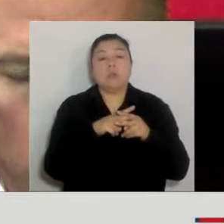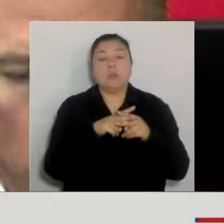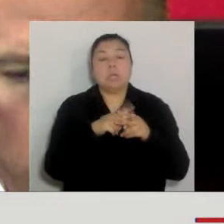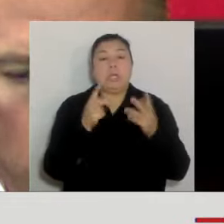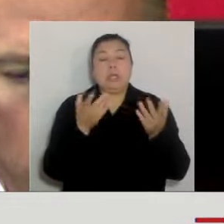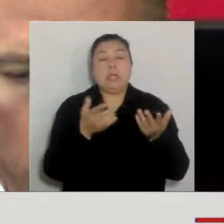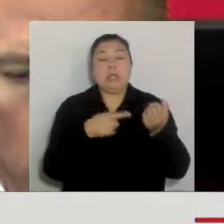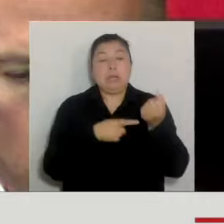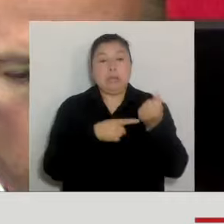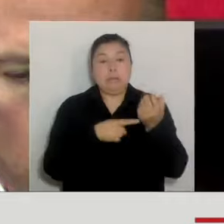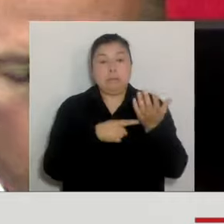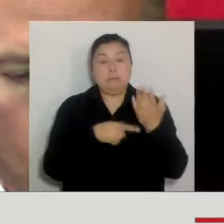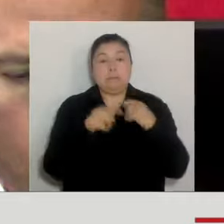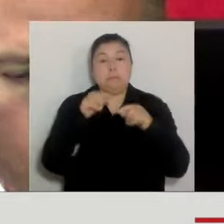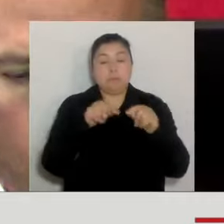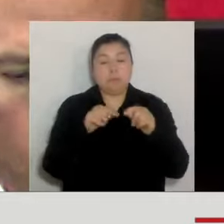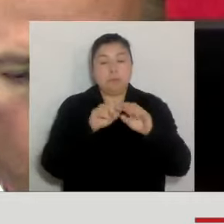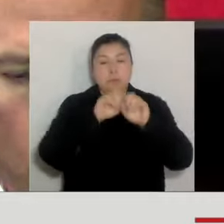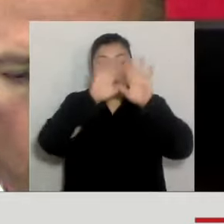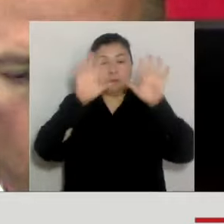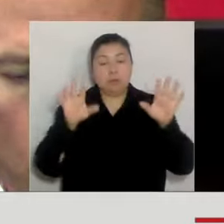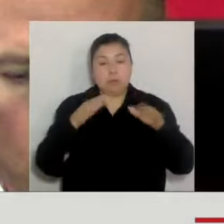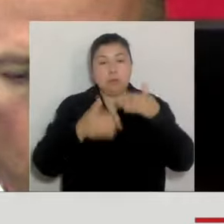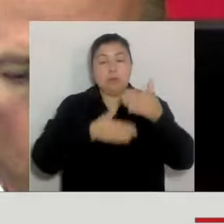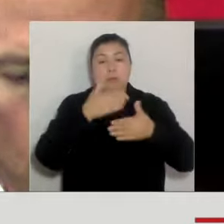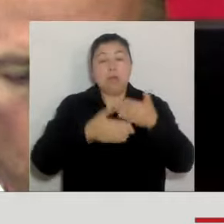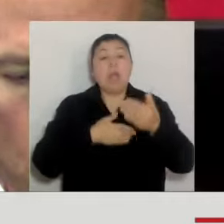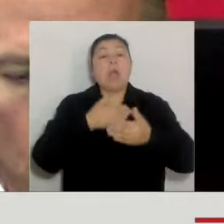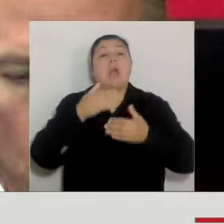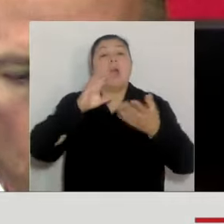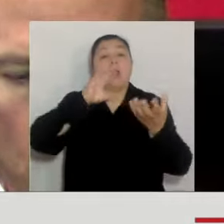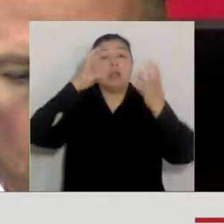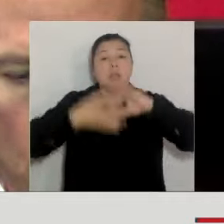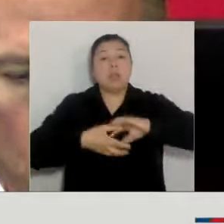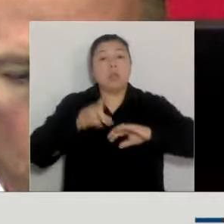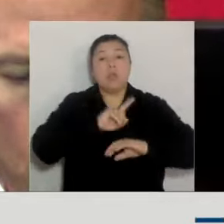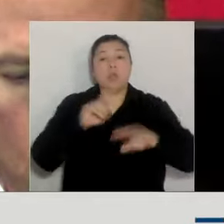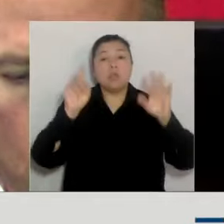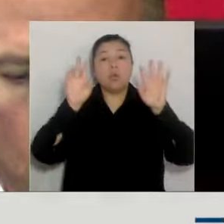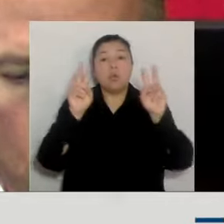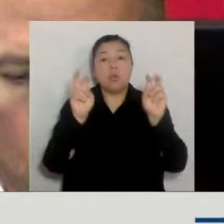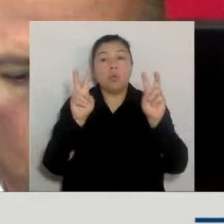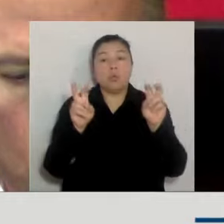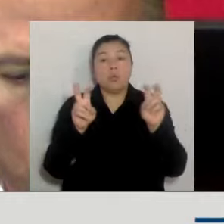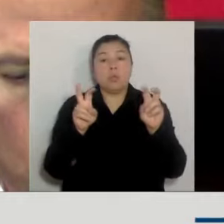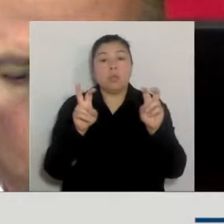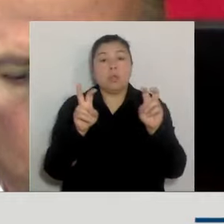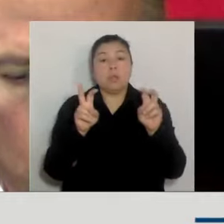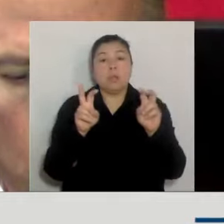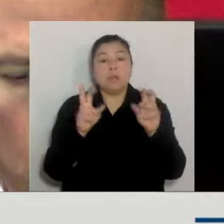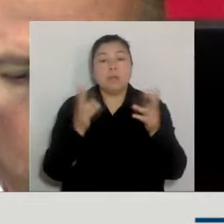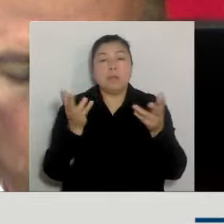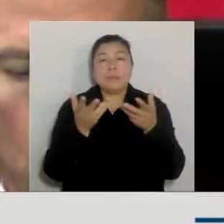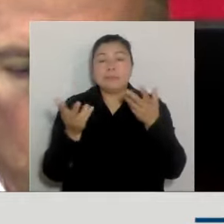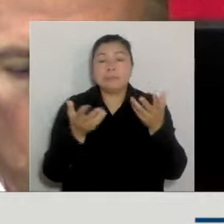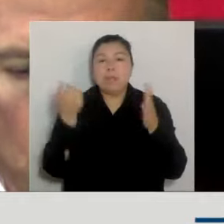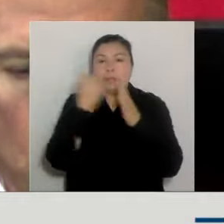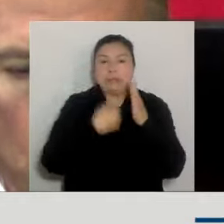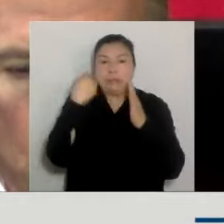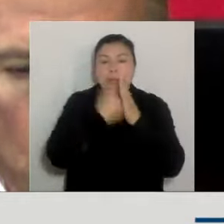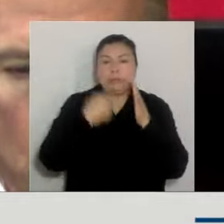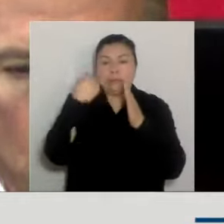claros Esto es algo que Está avanzando en el mundo no es un tema eh de de lucha entre los que